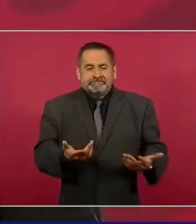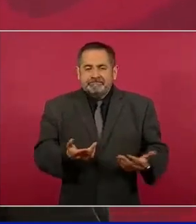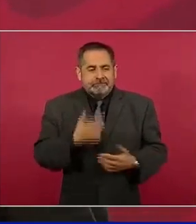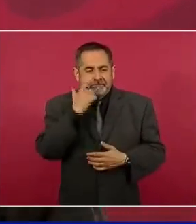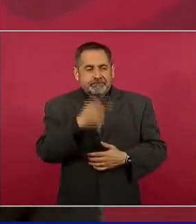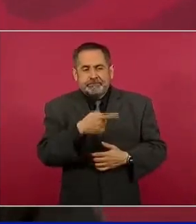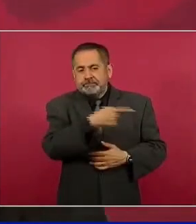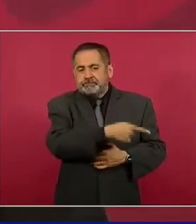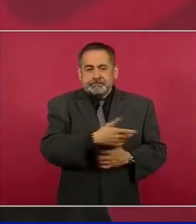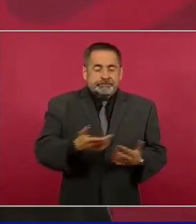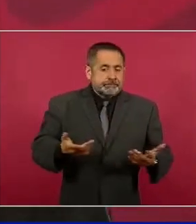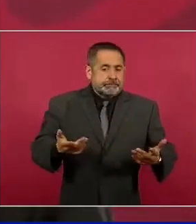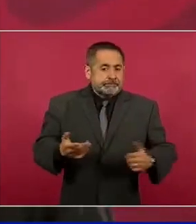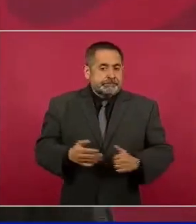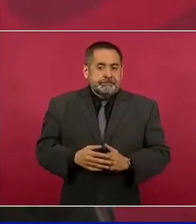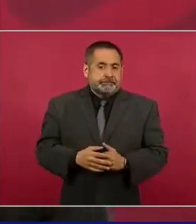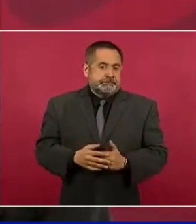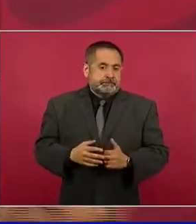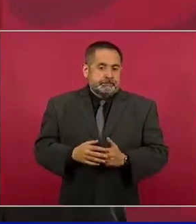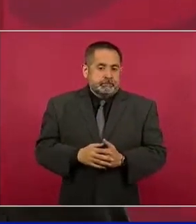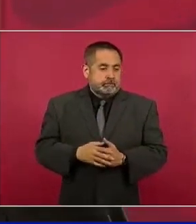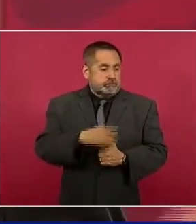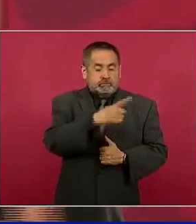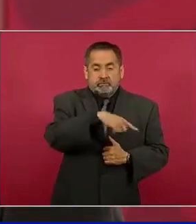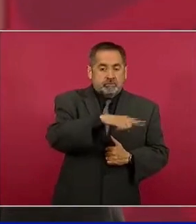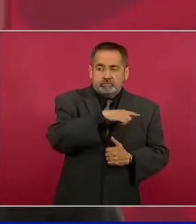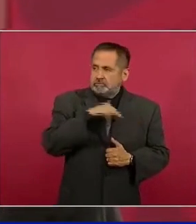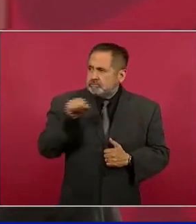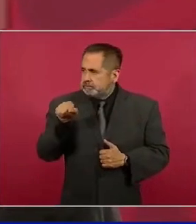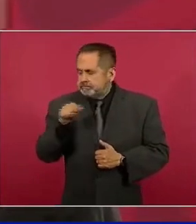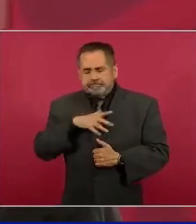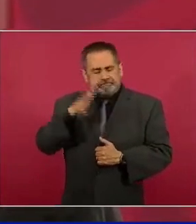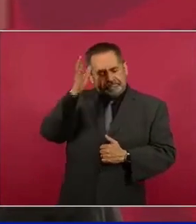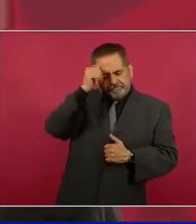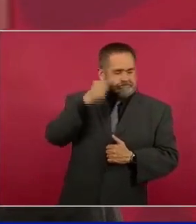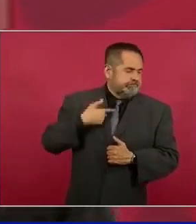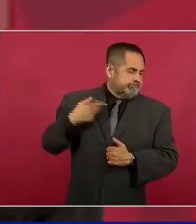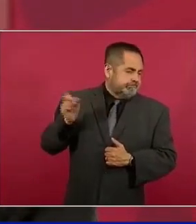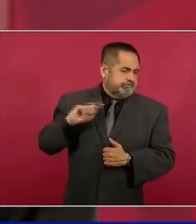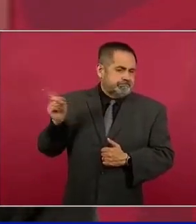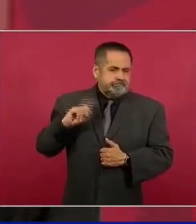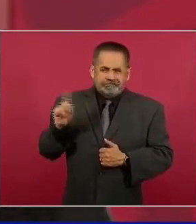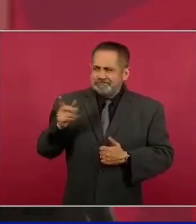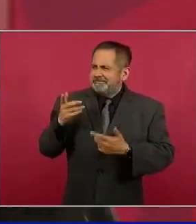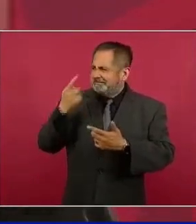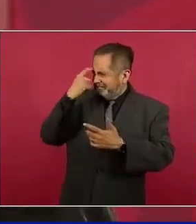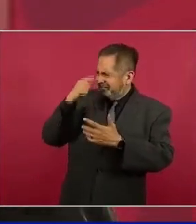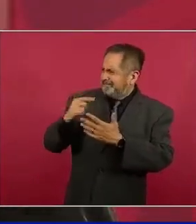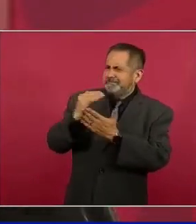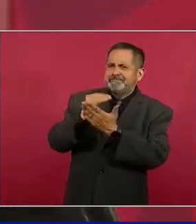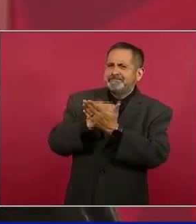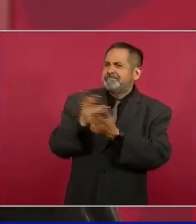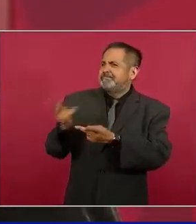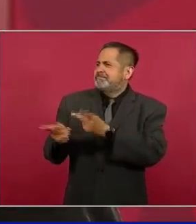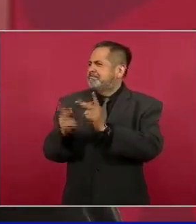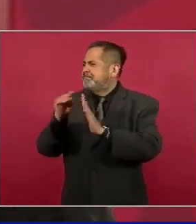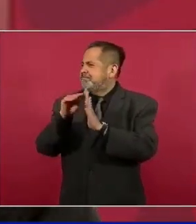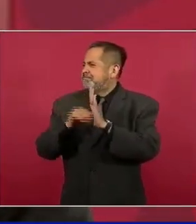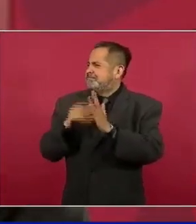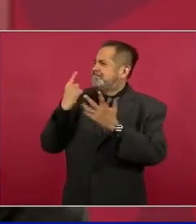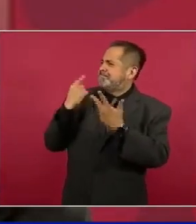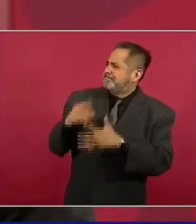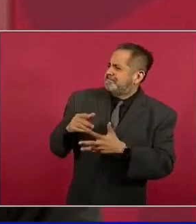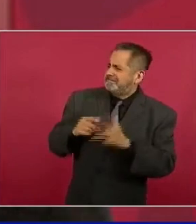de que no estaban de acuerdo con la revocación del mandato, estaban